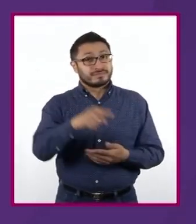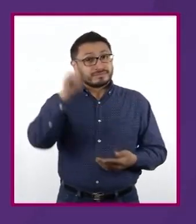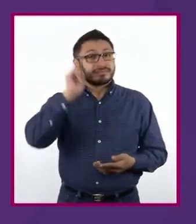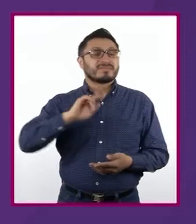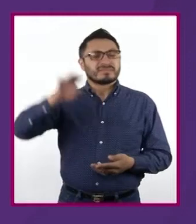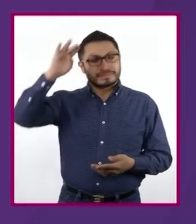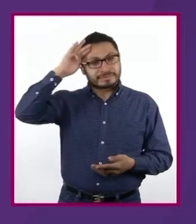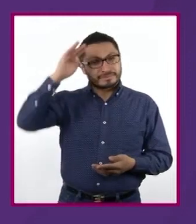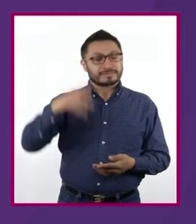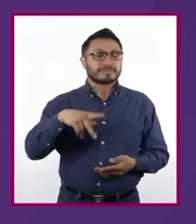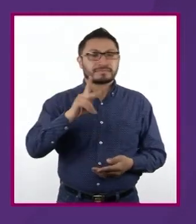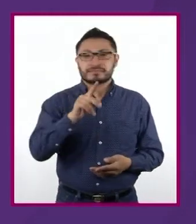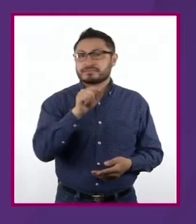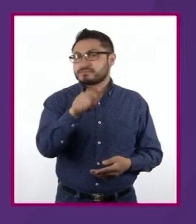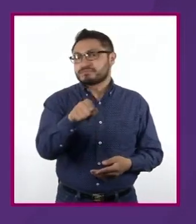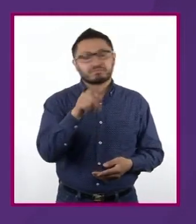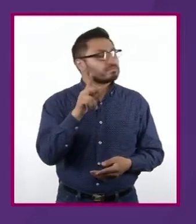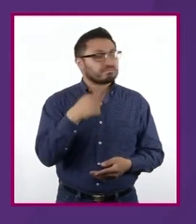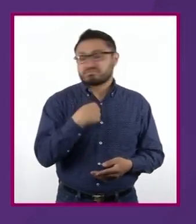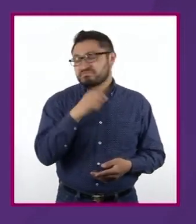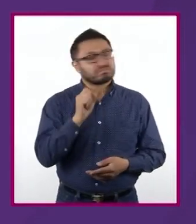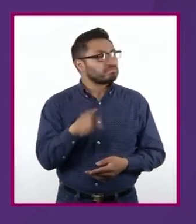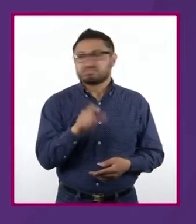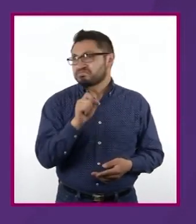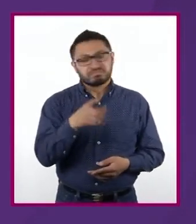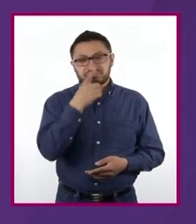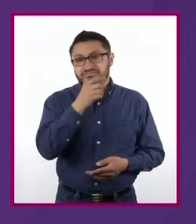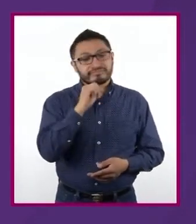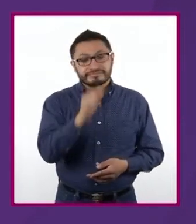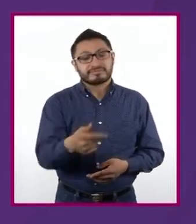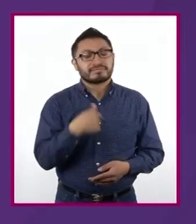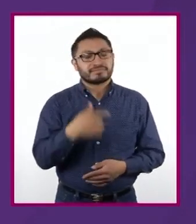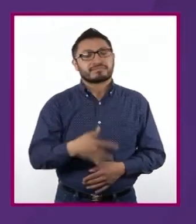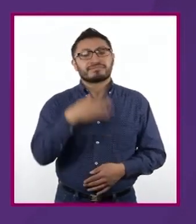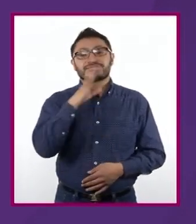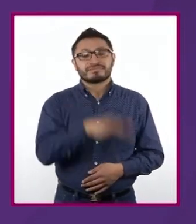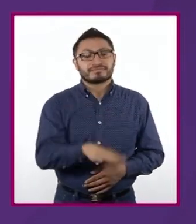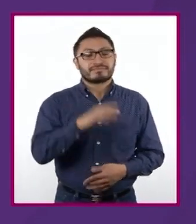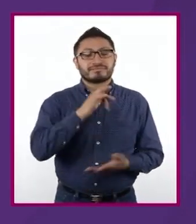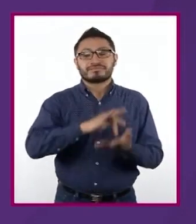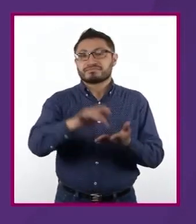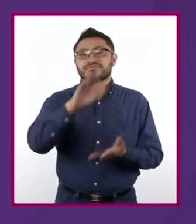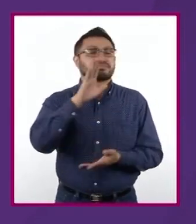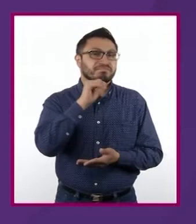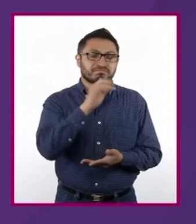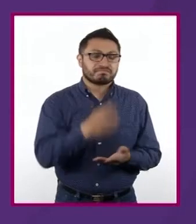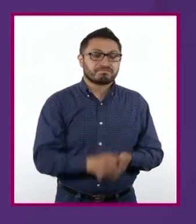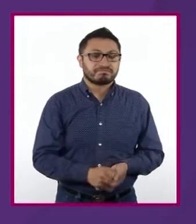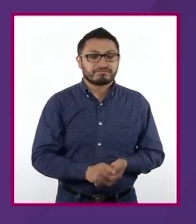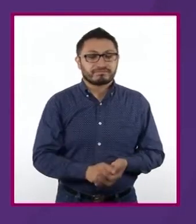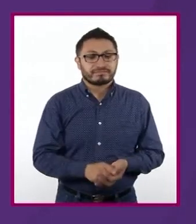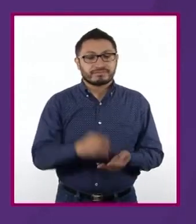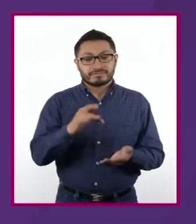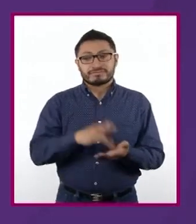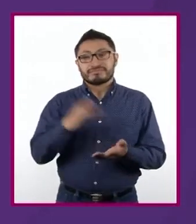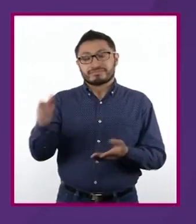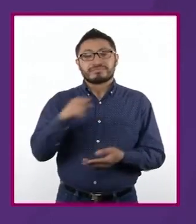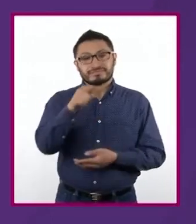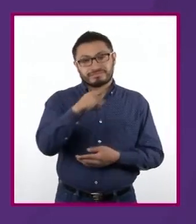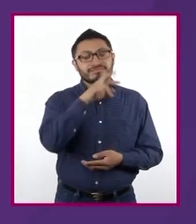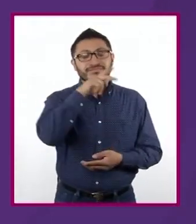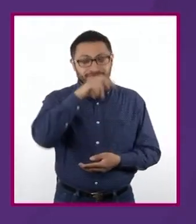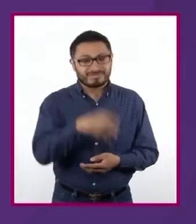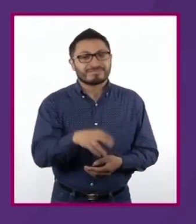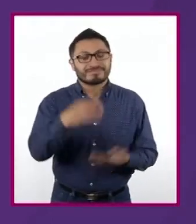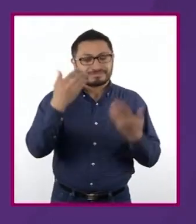pensando. Pero tampoco dije nada. Me siento mal. No pude apoyarte. Te agradezco que te preocupes